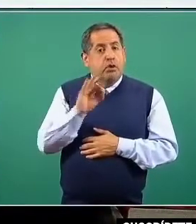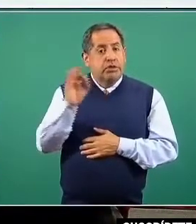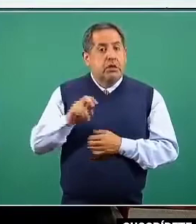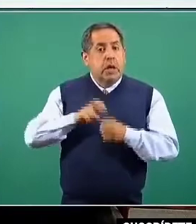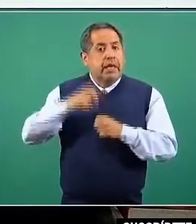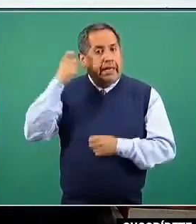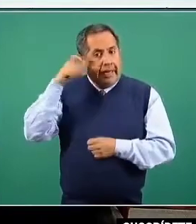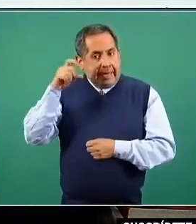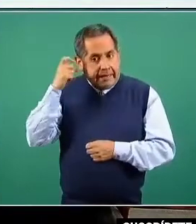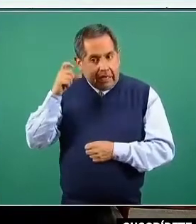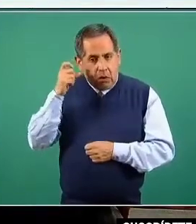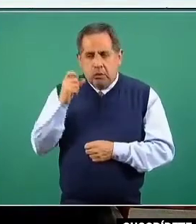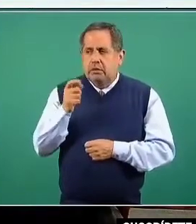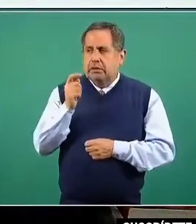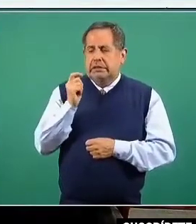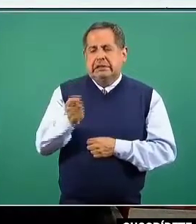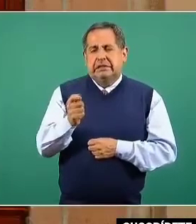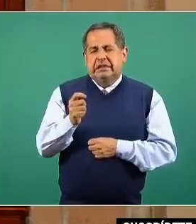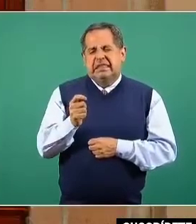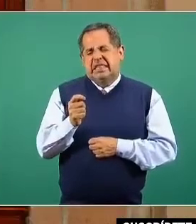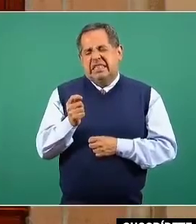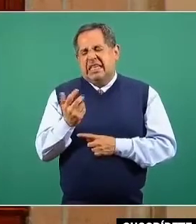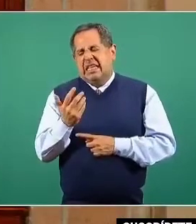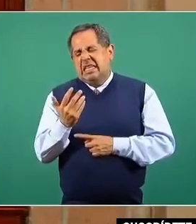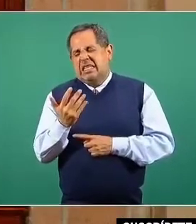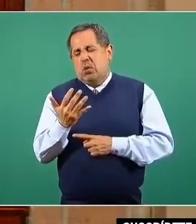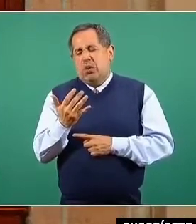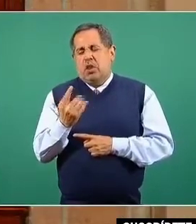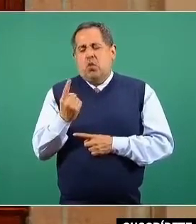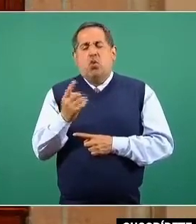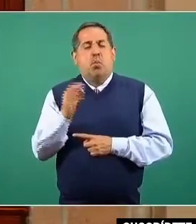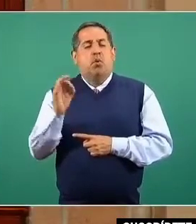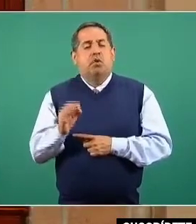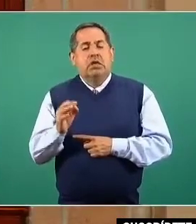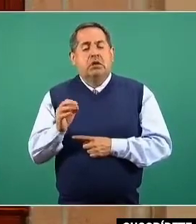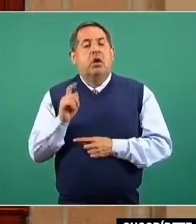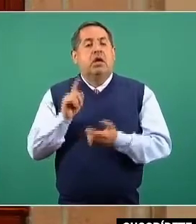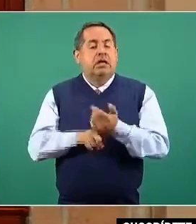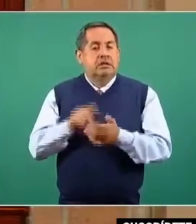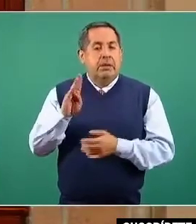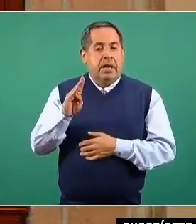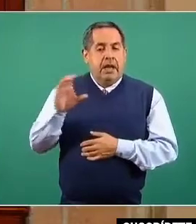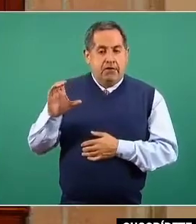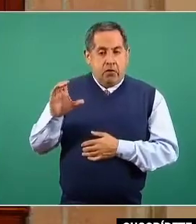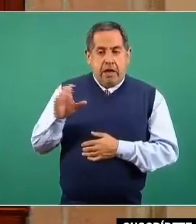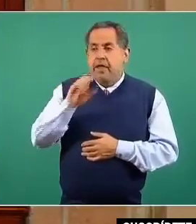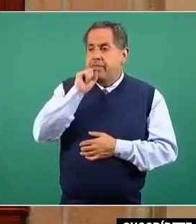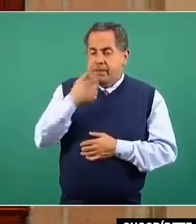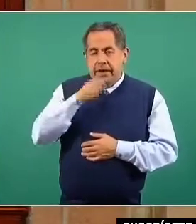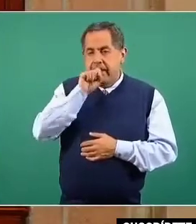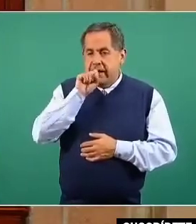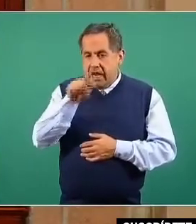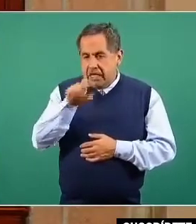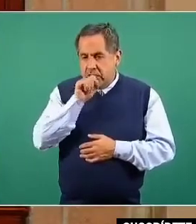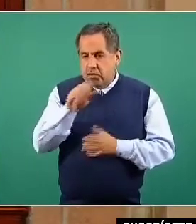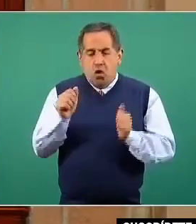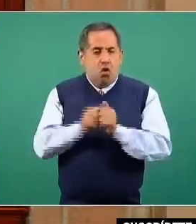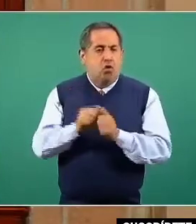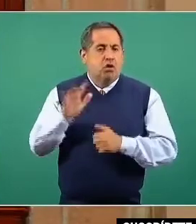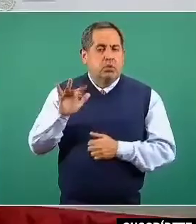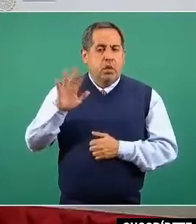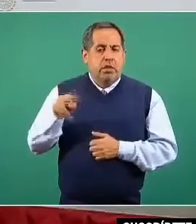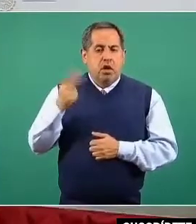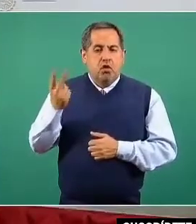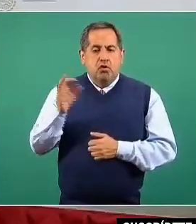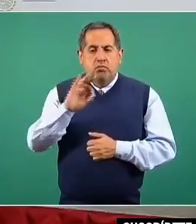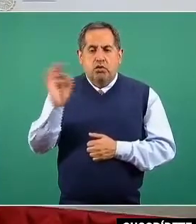apenas cruzando el nivel del 50 con un 51%, Baja California y también Jalisco con un